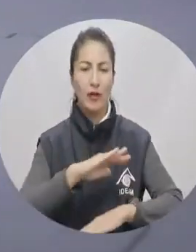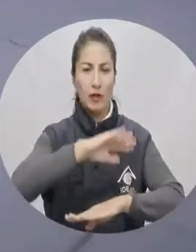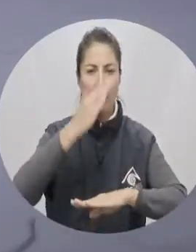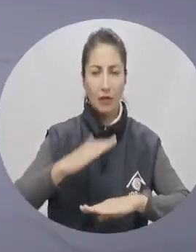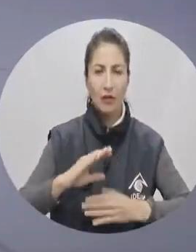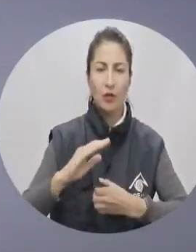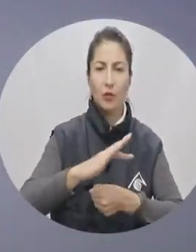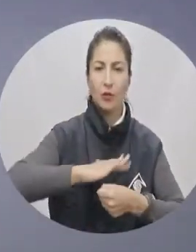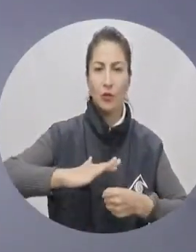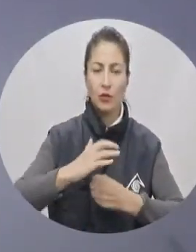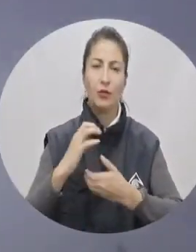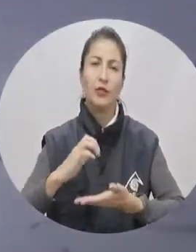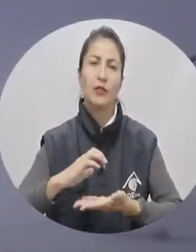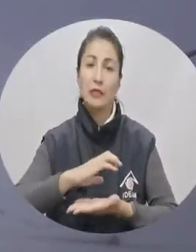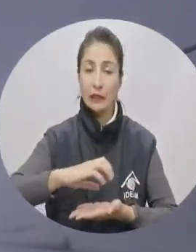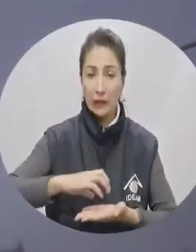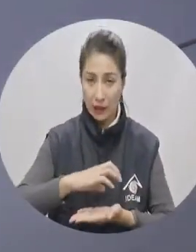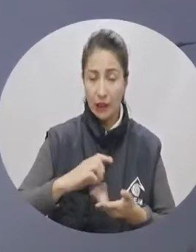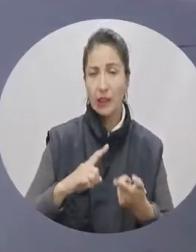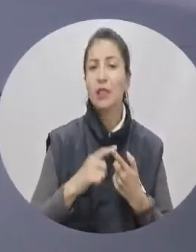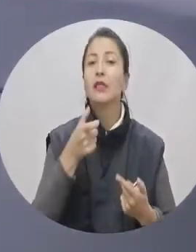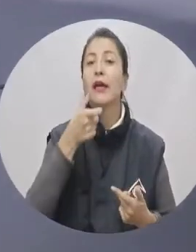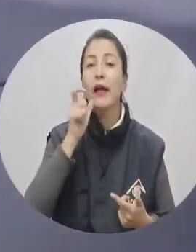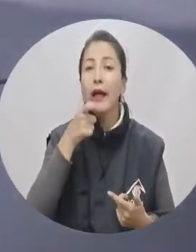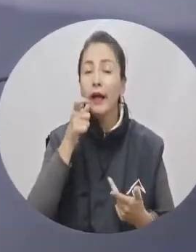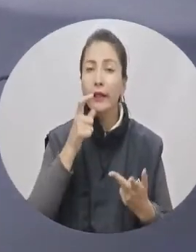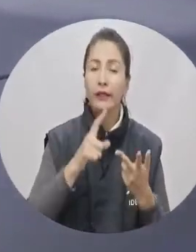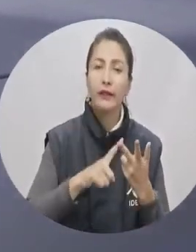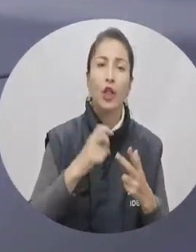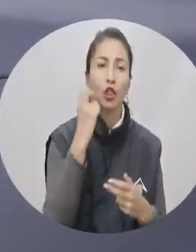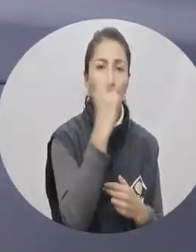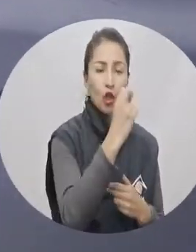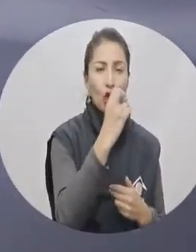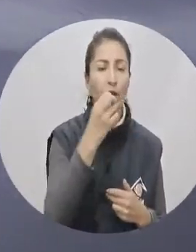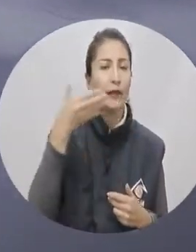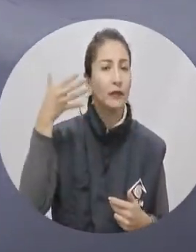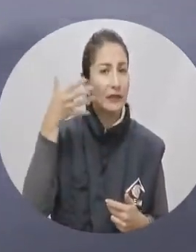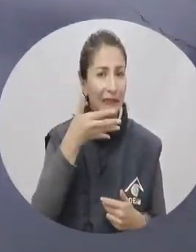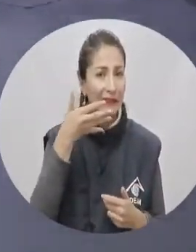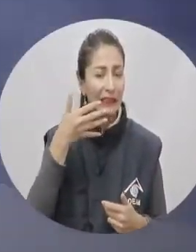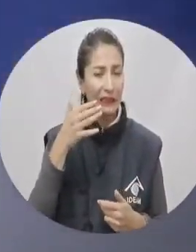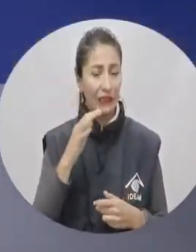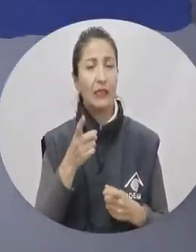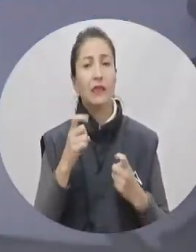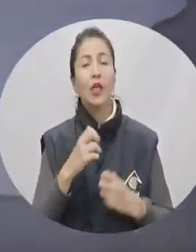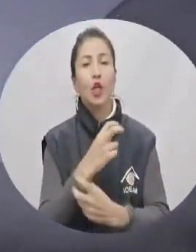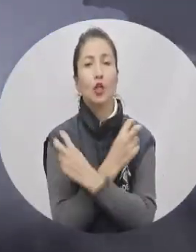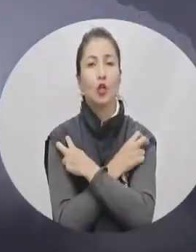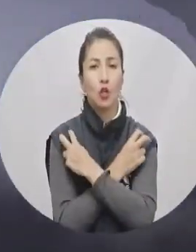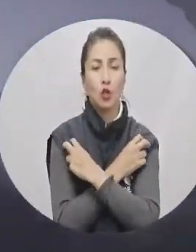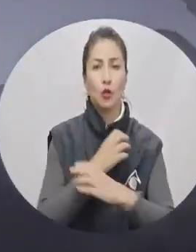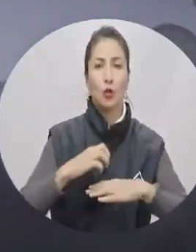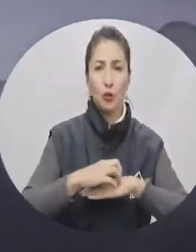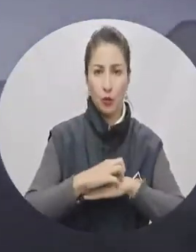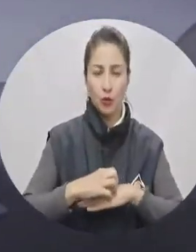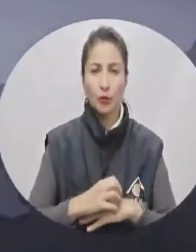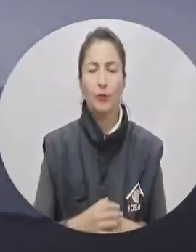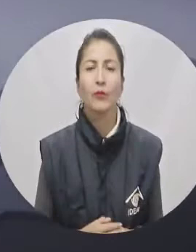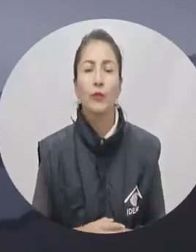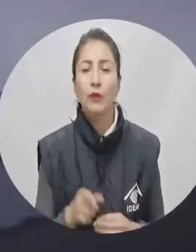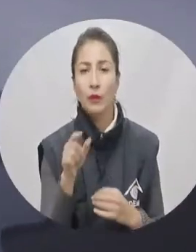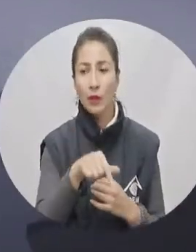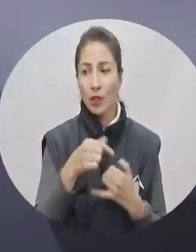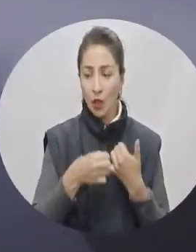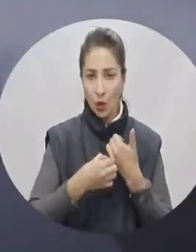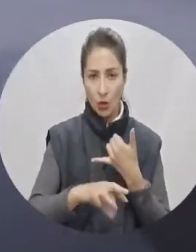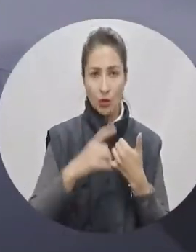Antioquia, Cundinamarca, Santander, Caldas y al norte de Santander, Tolima y Huila. Sobre la Orinoquía disminuirá